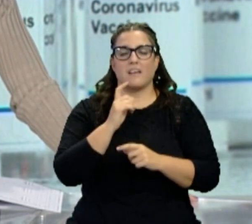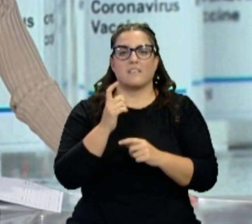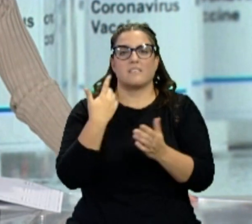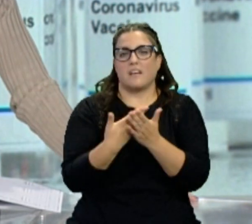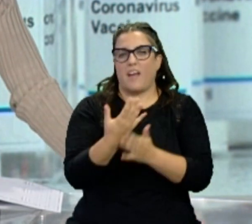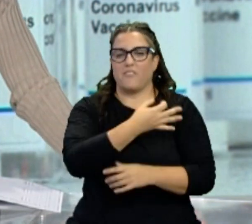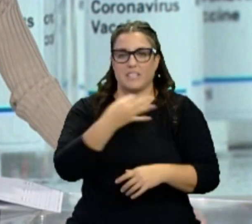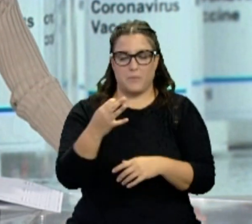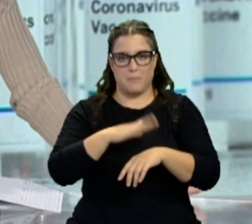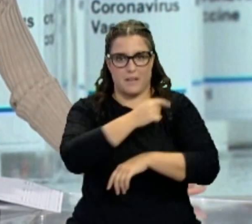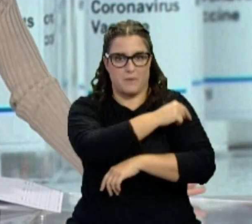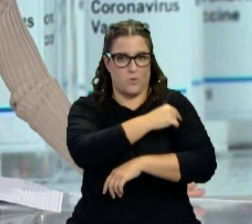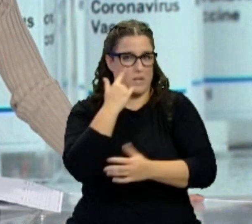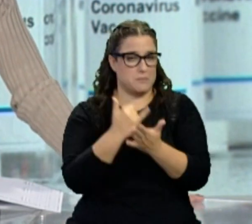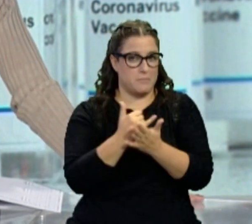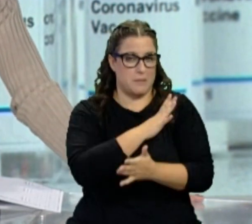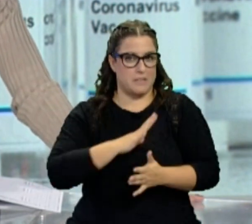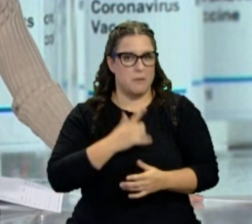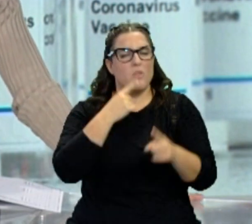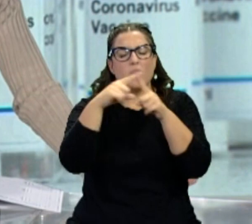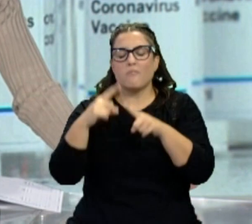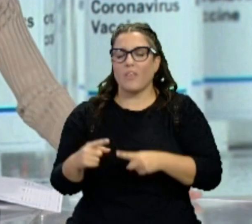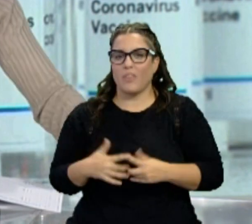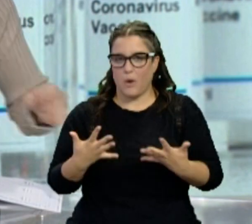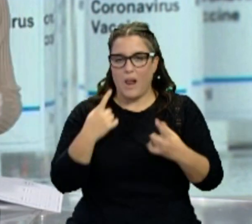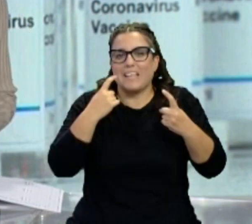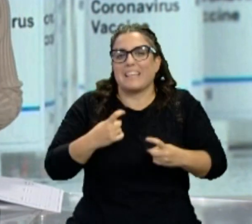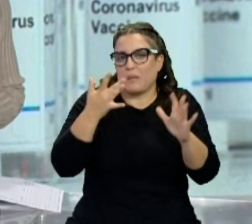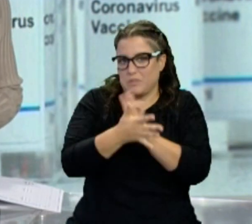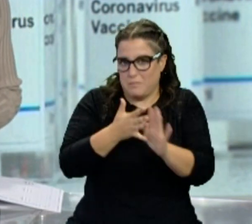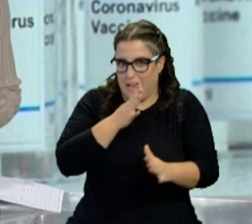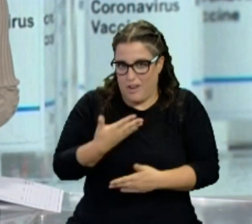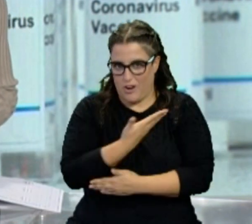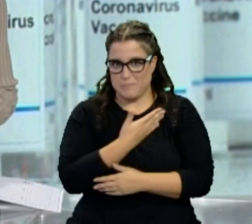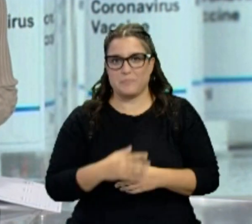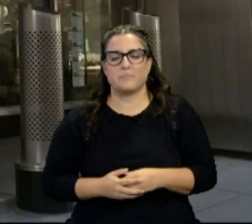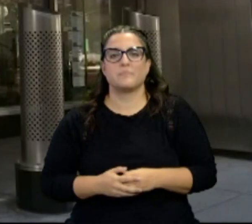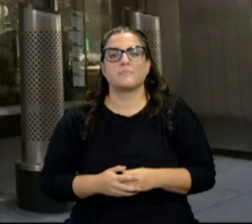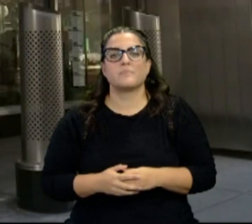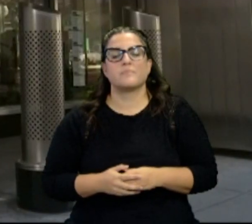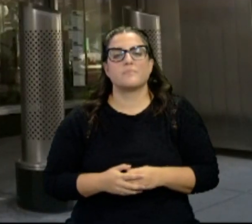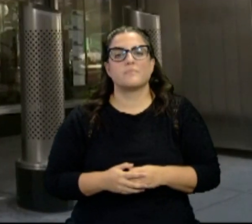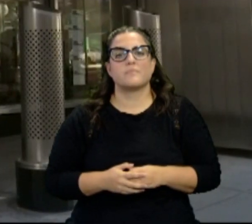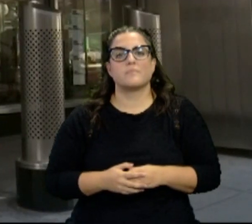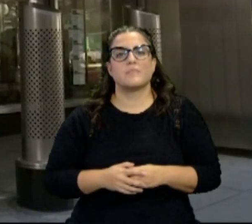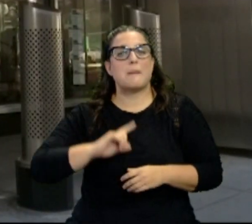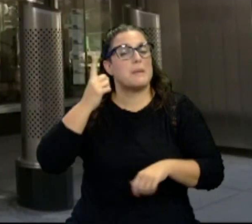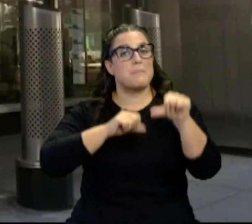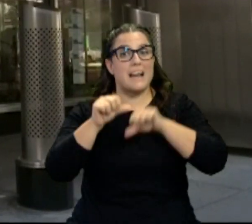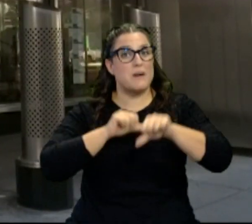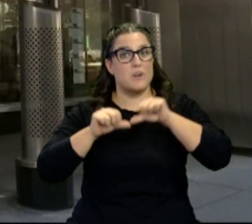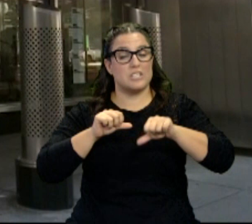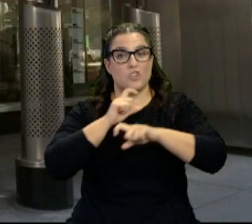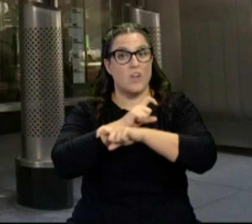vacunas experimentales, pero ¿qué diferencias hay entre ellas? Se lo intentamos explicar en este vídeo. El primer laboratorio